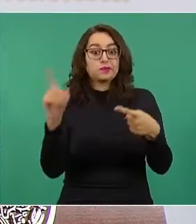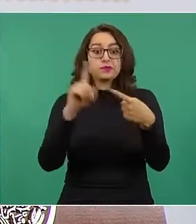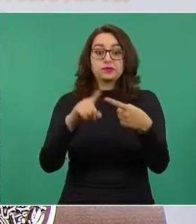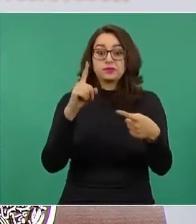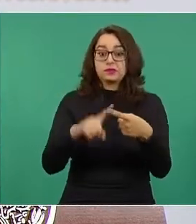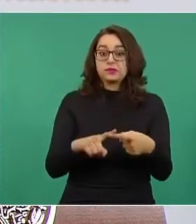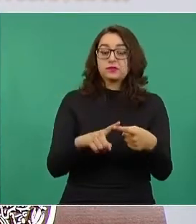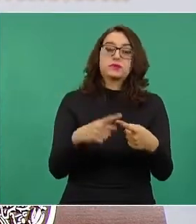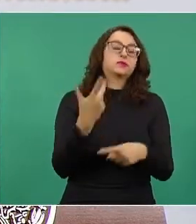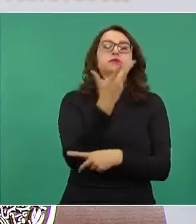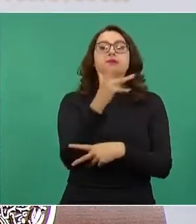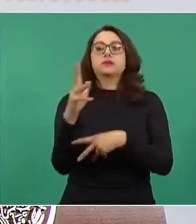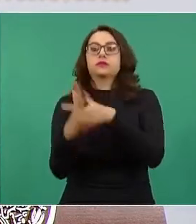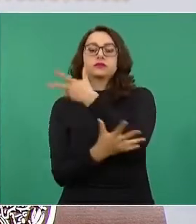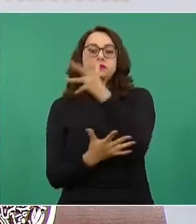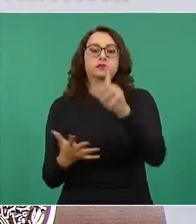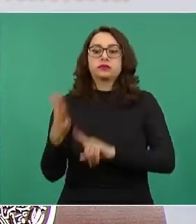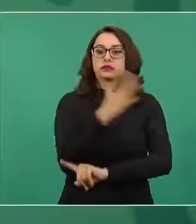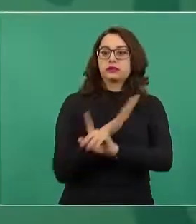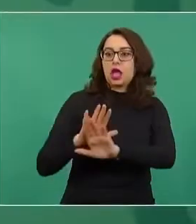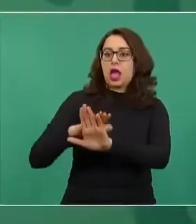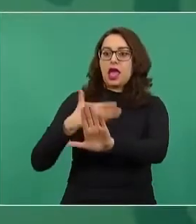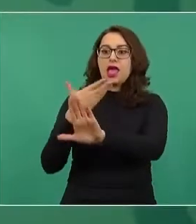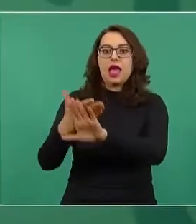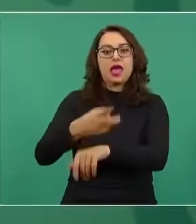porque es un proceso mecánico.